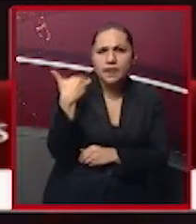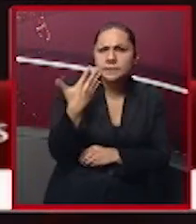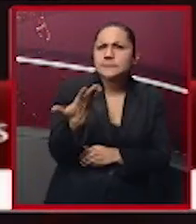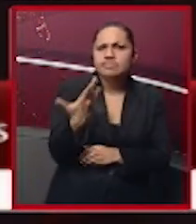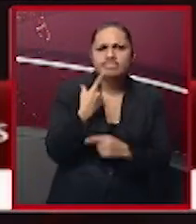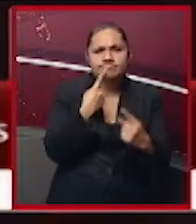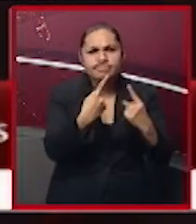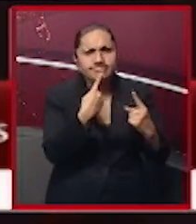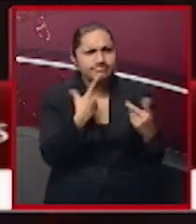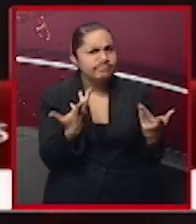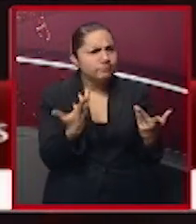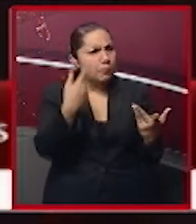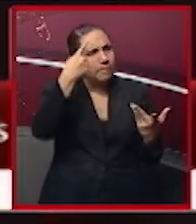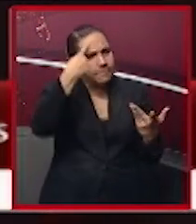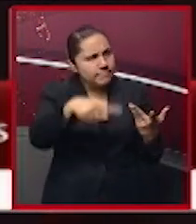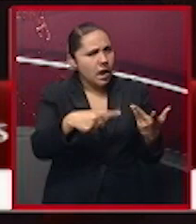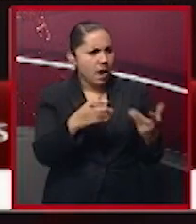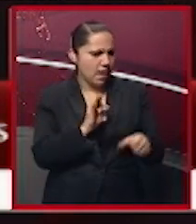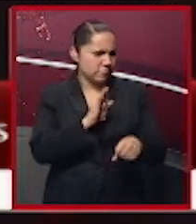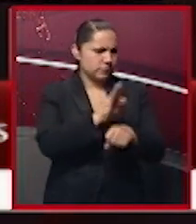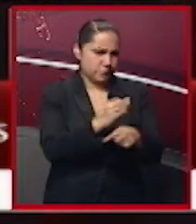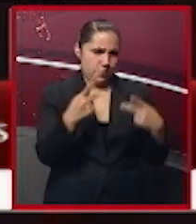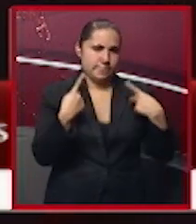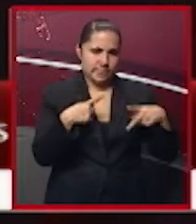connacionales que radican en otros países.